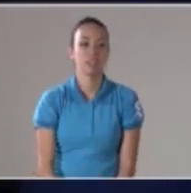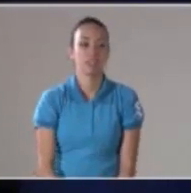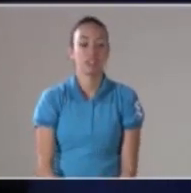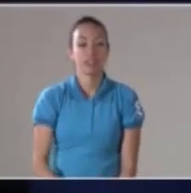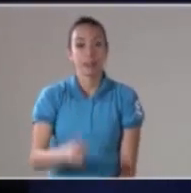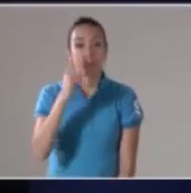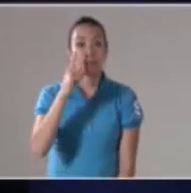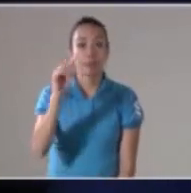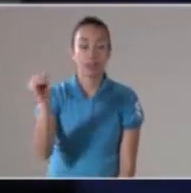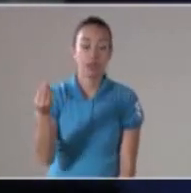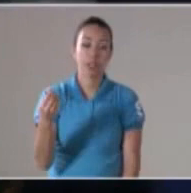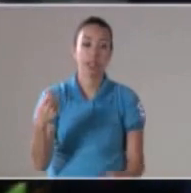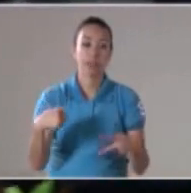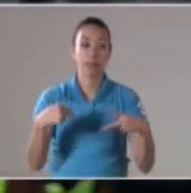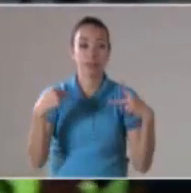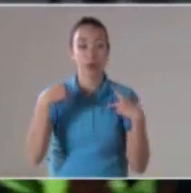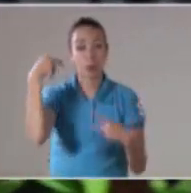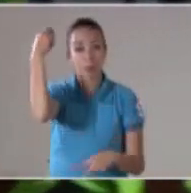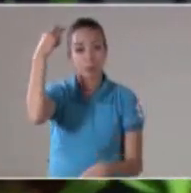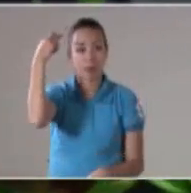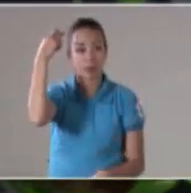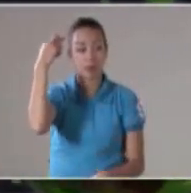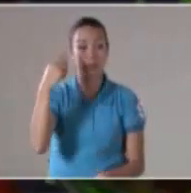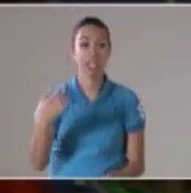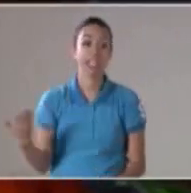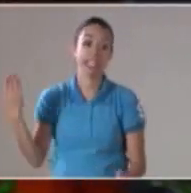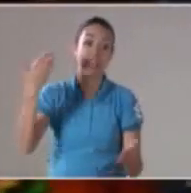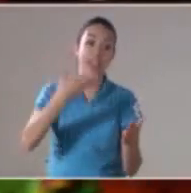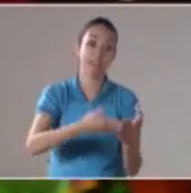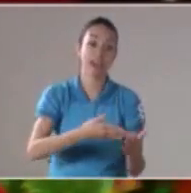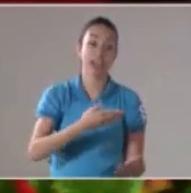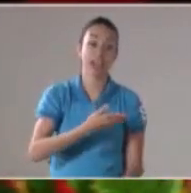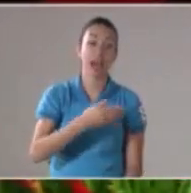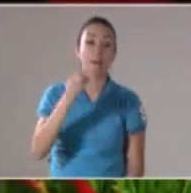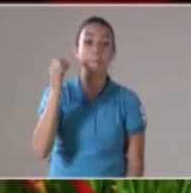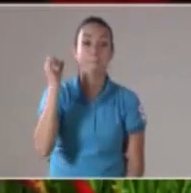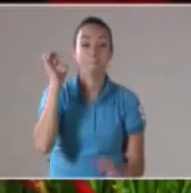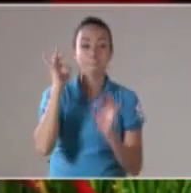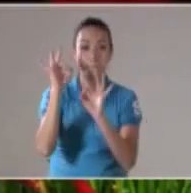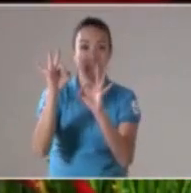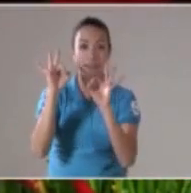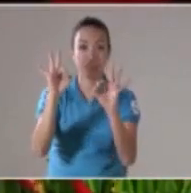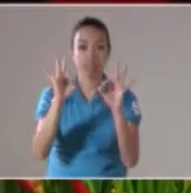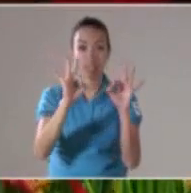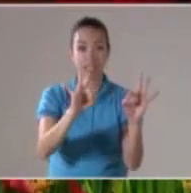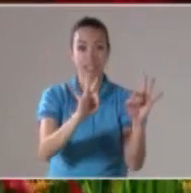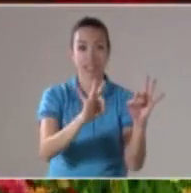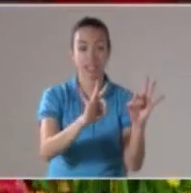Miren lo que le pasó al apóstol Pablo. Iba a predicar, no iba a hacer nada malo, iba a predicar.